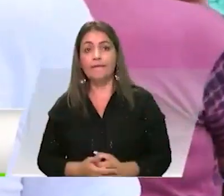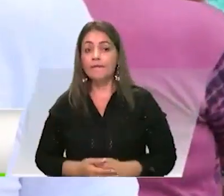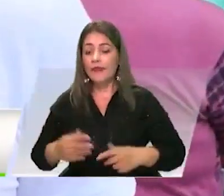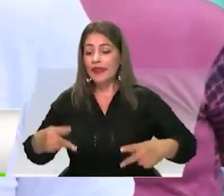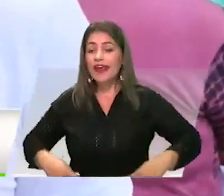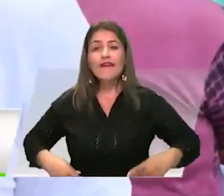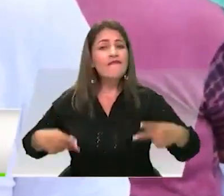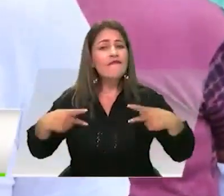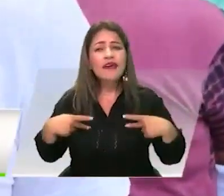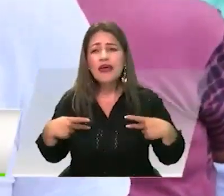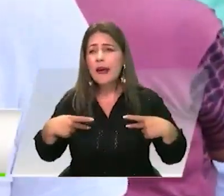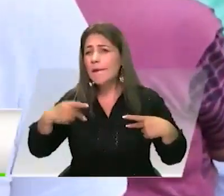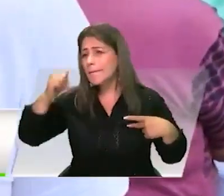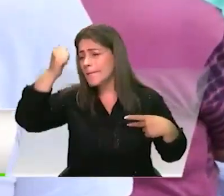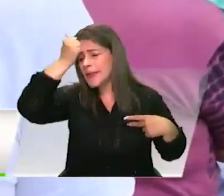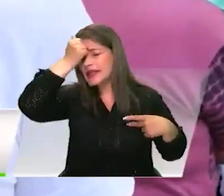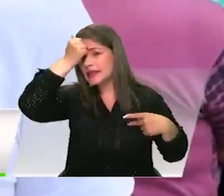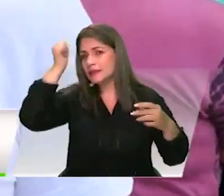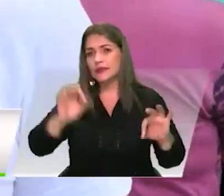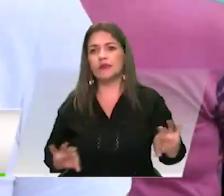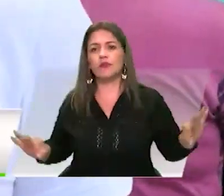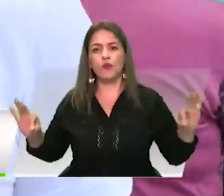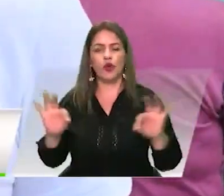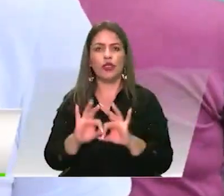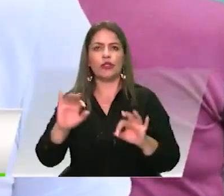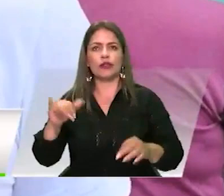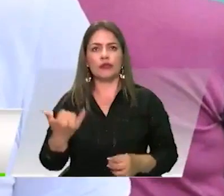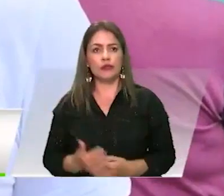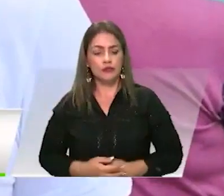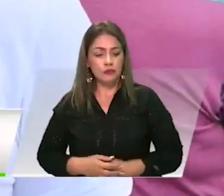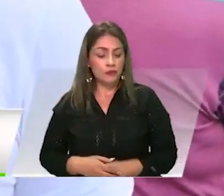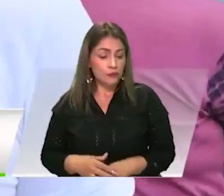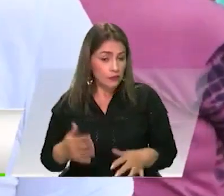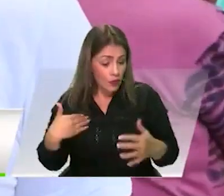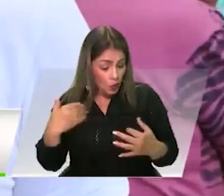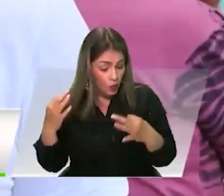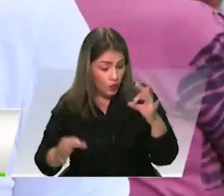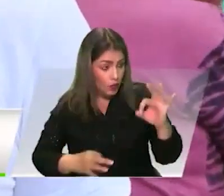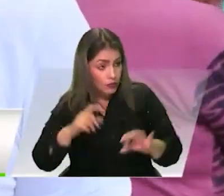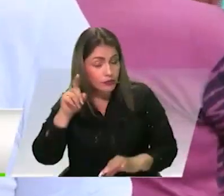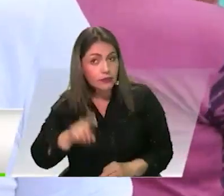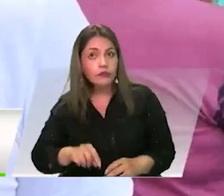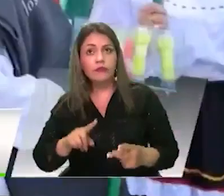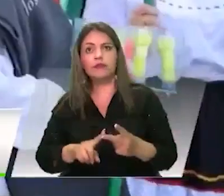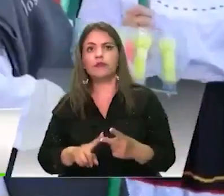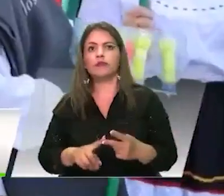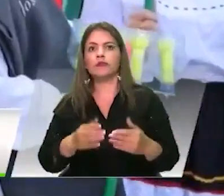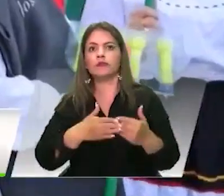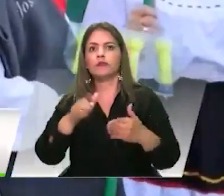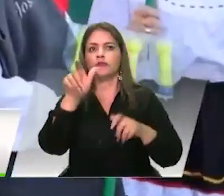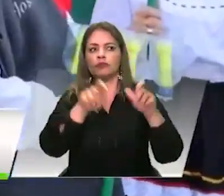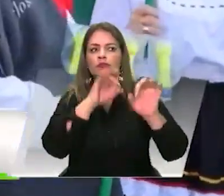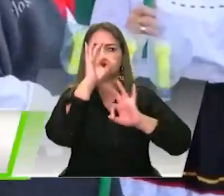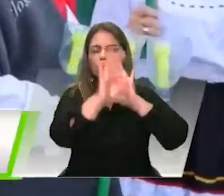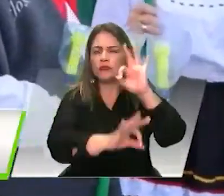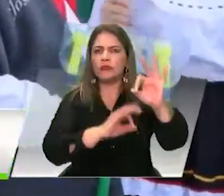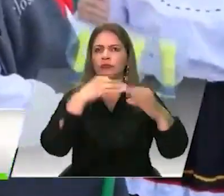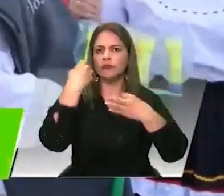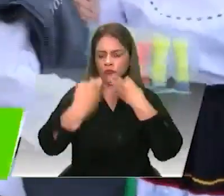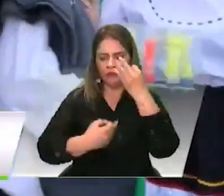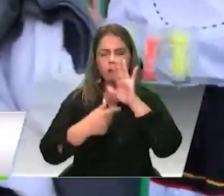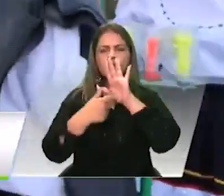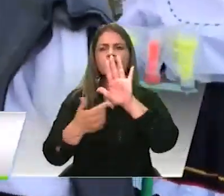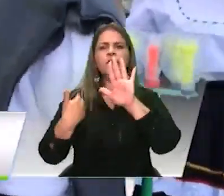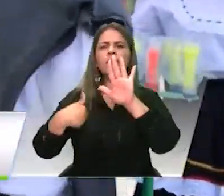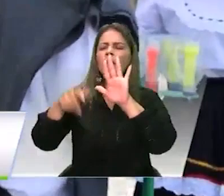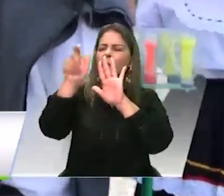el único valor que cada uno de nosotros tenemos y que lo debemos de cuidar y debemos de cuidar el de los demás. Rechazamos rotundamente estos